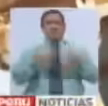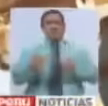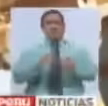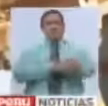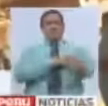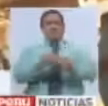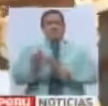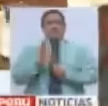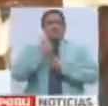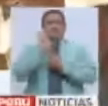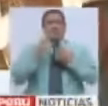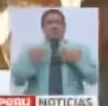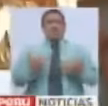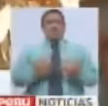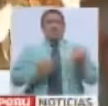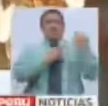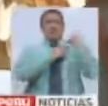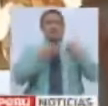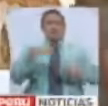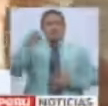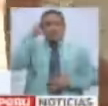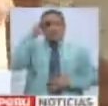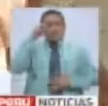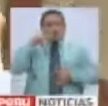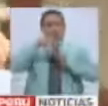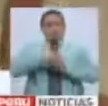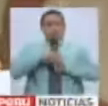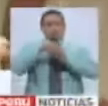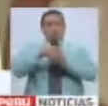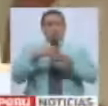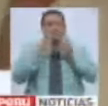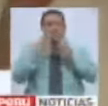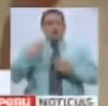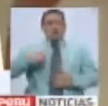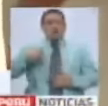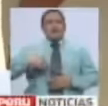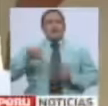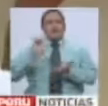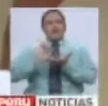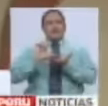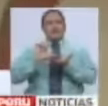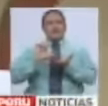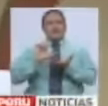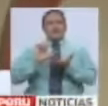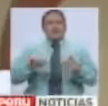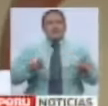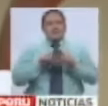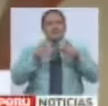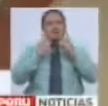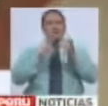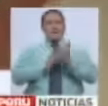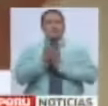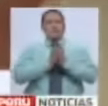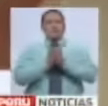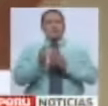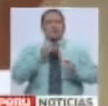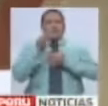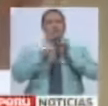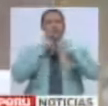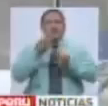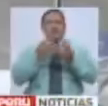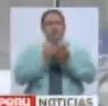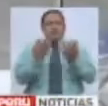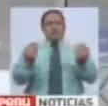tradicional representación a cargo de la policía montada estuvo el alcalde de Lima, Luis Castañeda Locio, quien aprovechó para referirse a